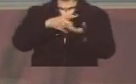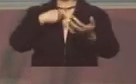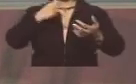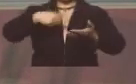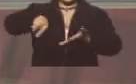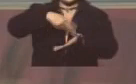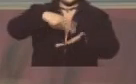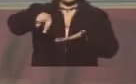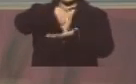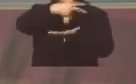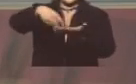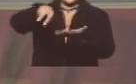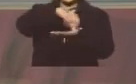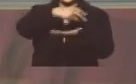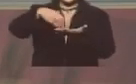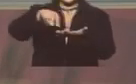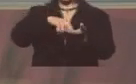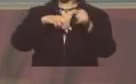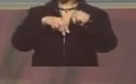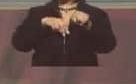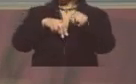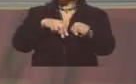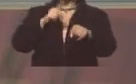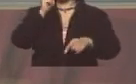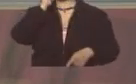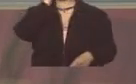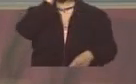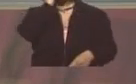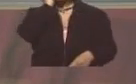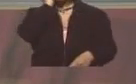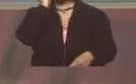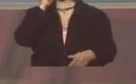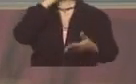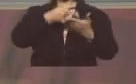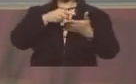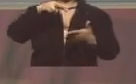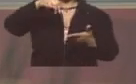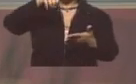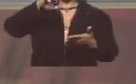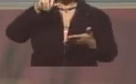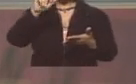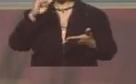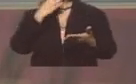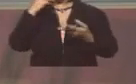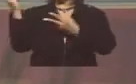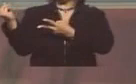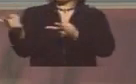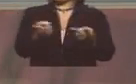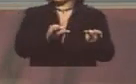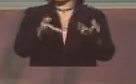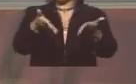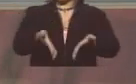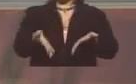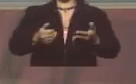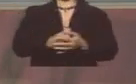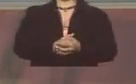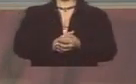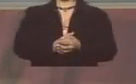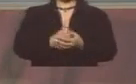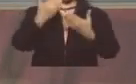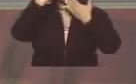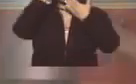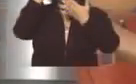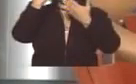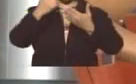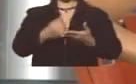ese joropo, una de las bailadoras, o la bailadora que estaba allí, mejor dicho, Nomineli Rivas está aquí acompañándonos. Bienvenida, Nomineli, gracias. Hola. Por estar